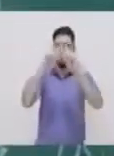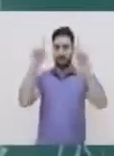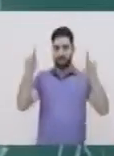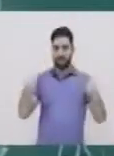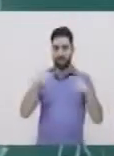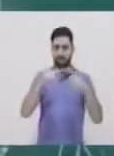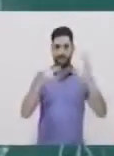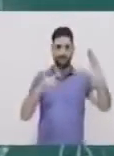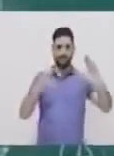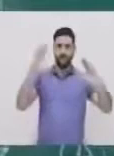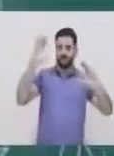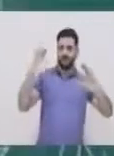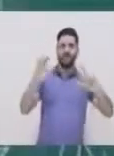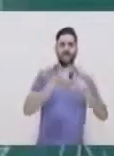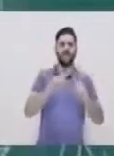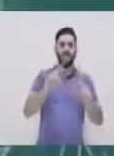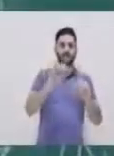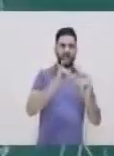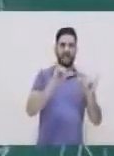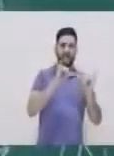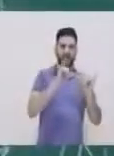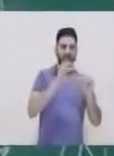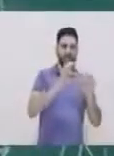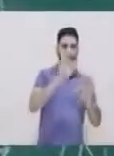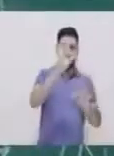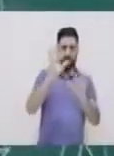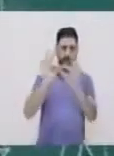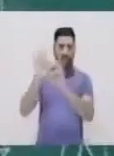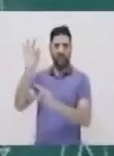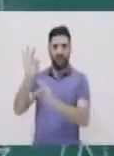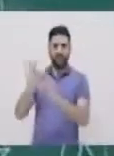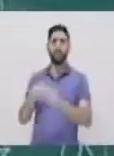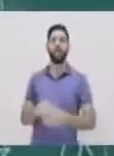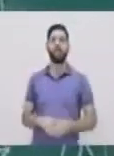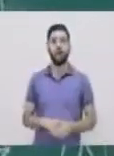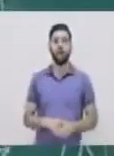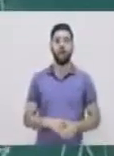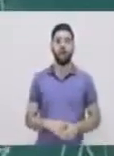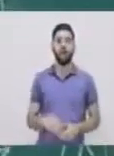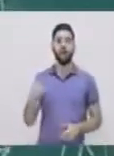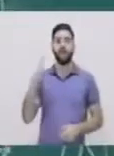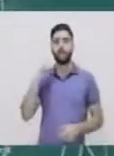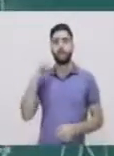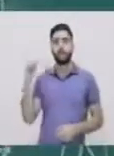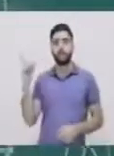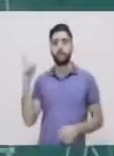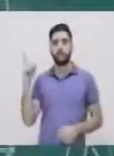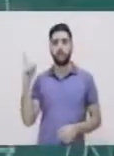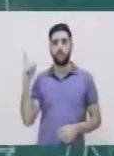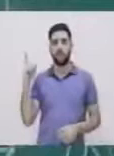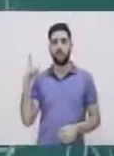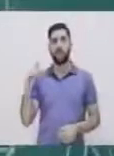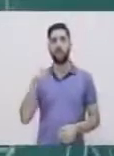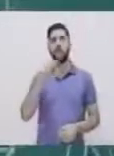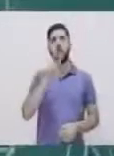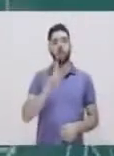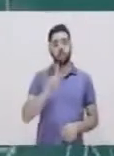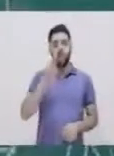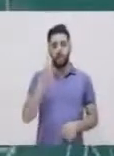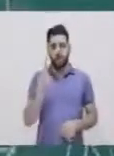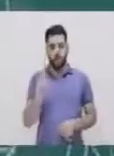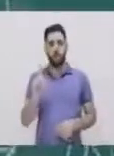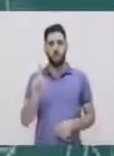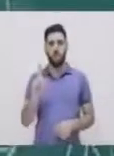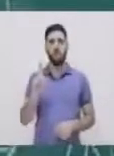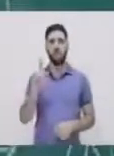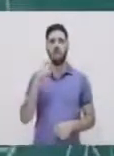cada una de diferente dimensión. Vamos a representar con U1 la velocidad inicial de la